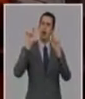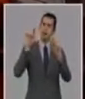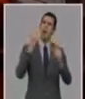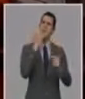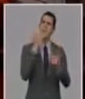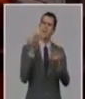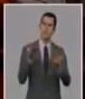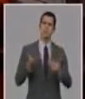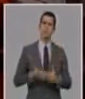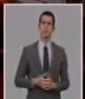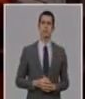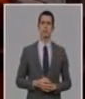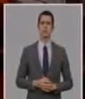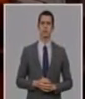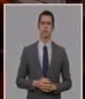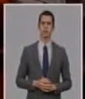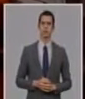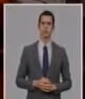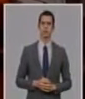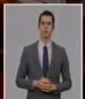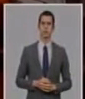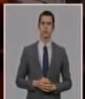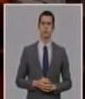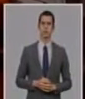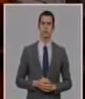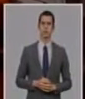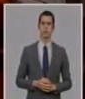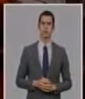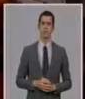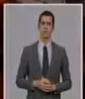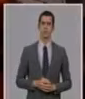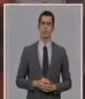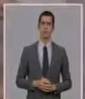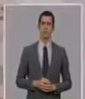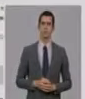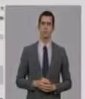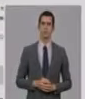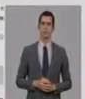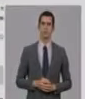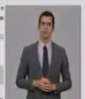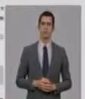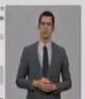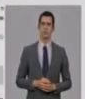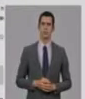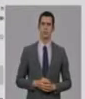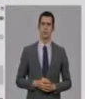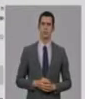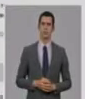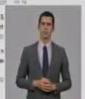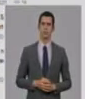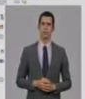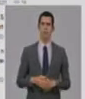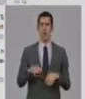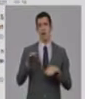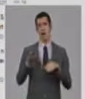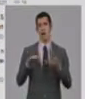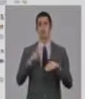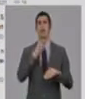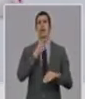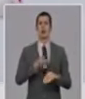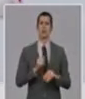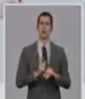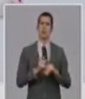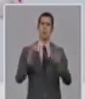las lesiones más graves de fibrosis, alguna que otra fibrosis, pero han sido las de, como le llaman en la literatura, de vidrio esmerilado, de